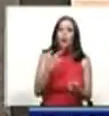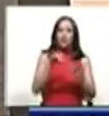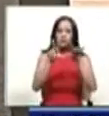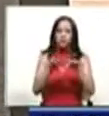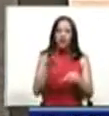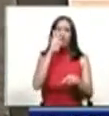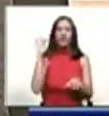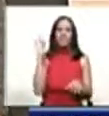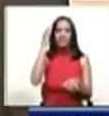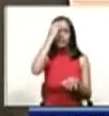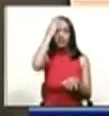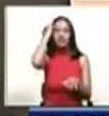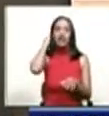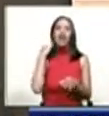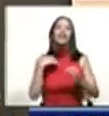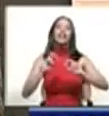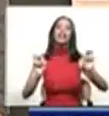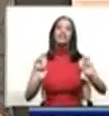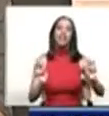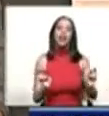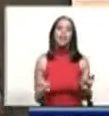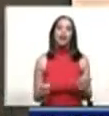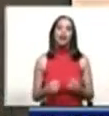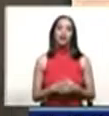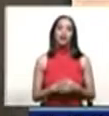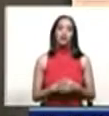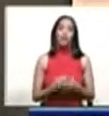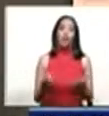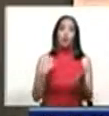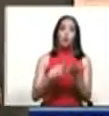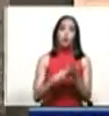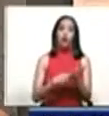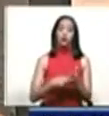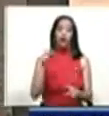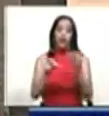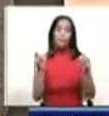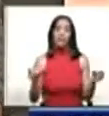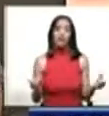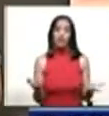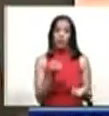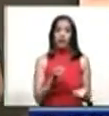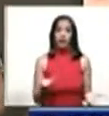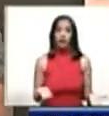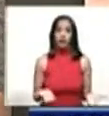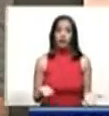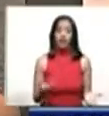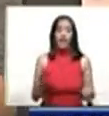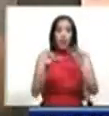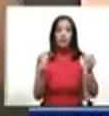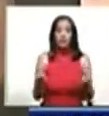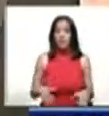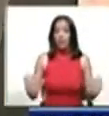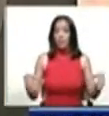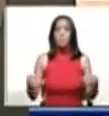sobre Tomás Piquete y el tema de los aranceles, el tema de los impuestos a las personas que más ganan, ¿verdad? A las personas que tienen mayor riqueza.